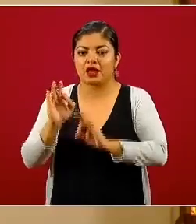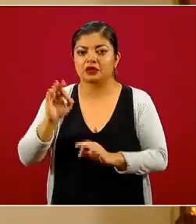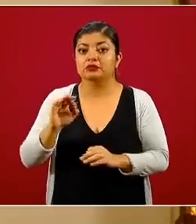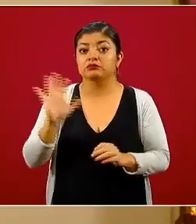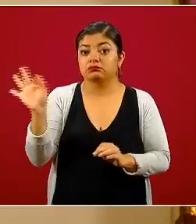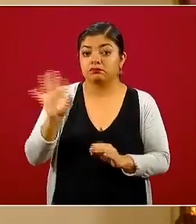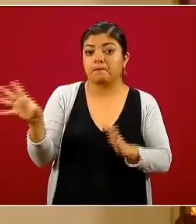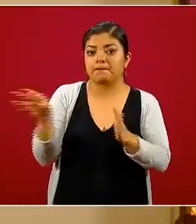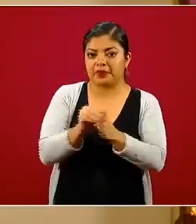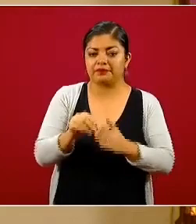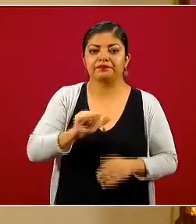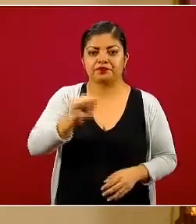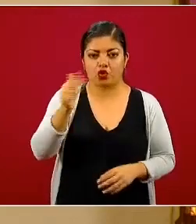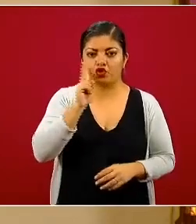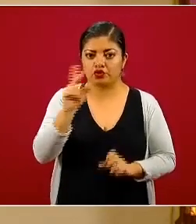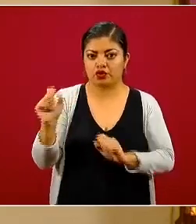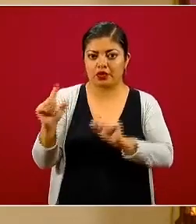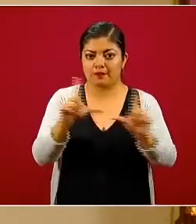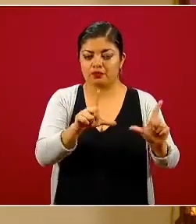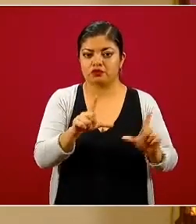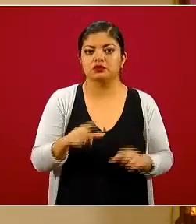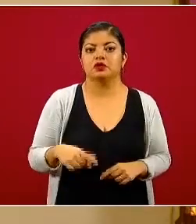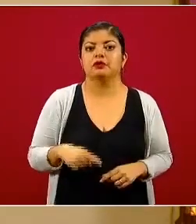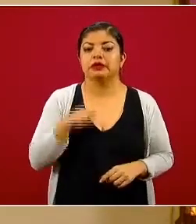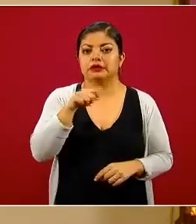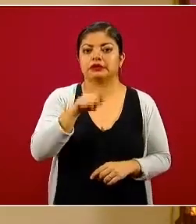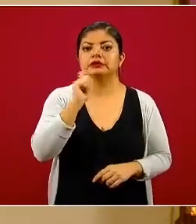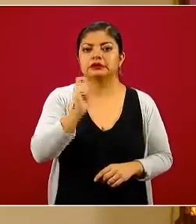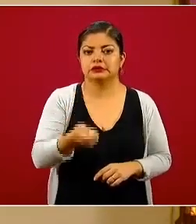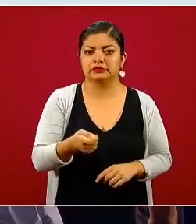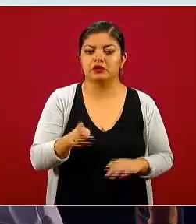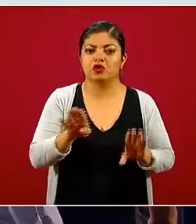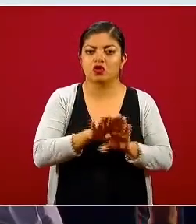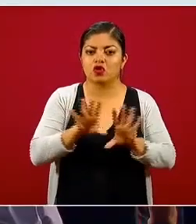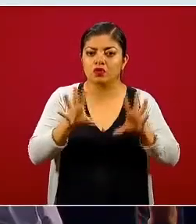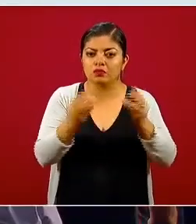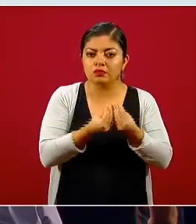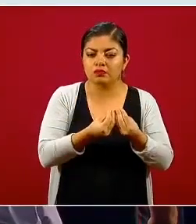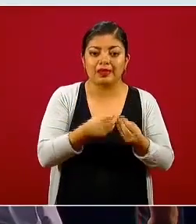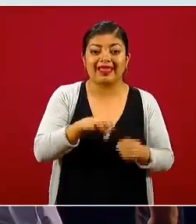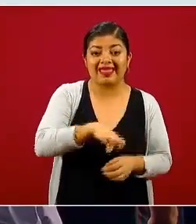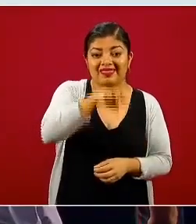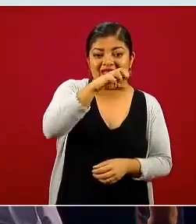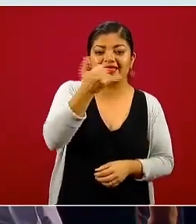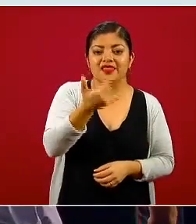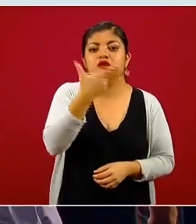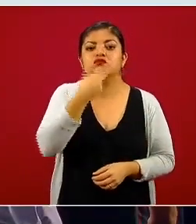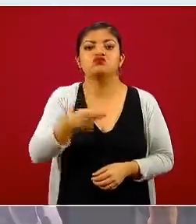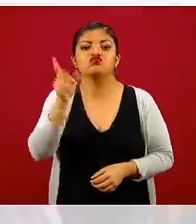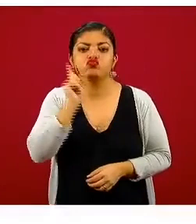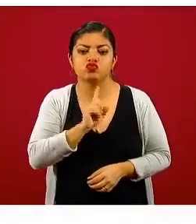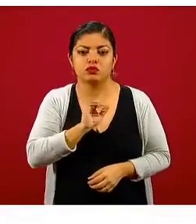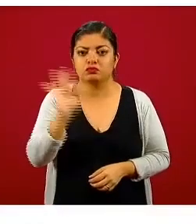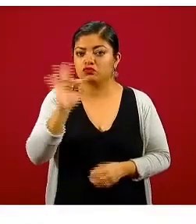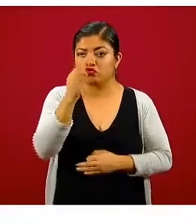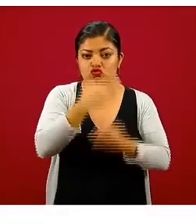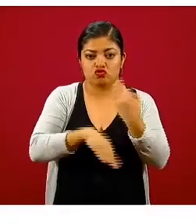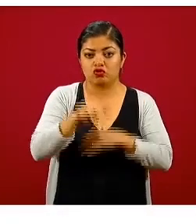positividad. Si vemos la siguiente diapositiva, aquí son los casos acumulados por edad y sexo, es decir, todas las personas que han enfermado,